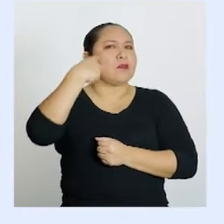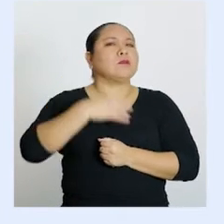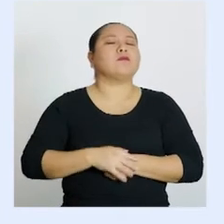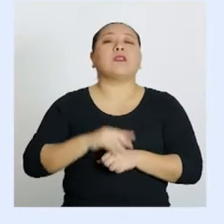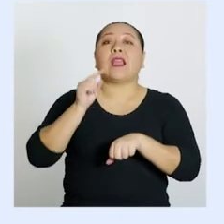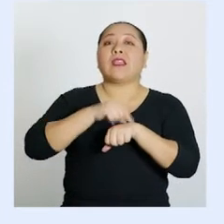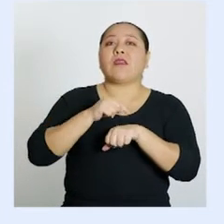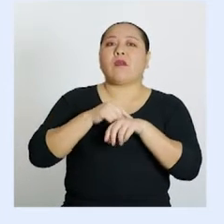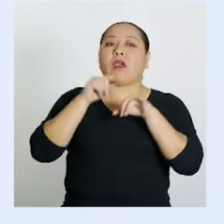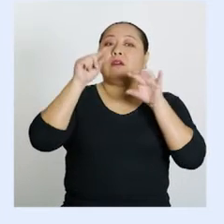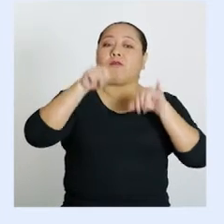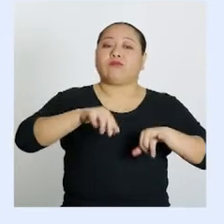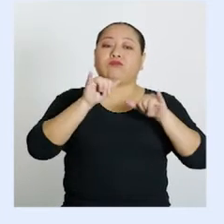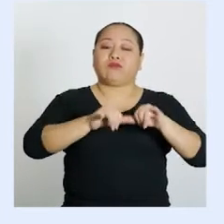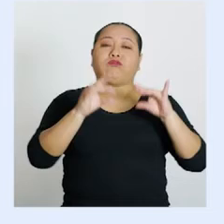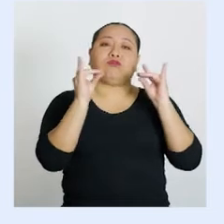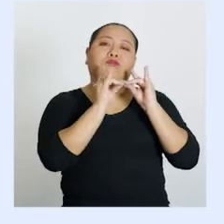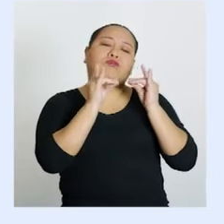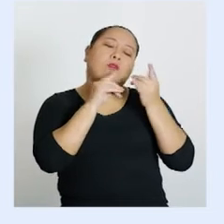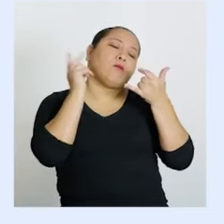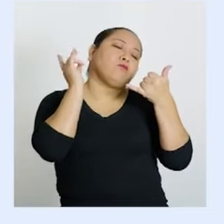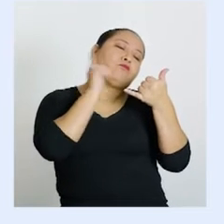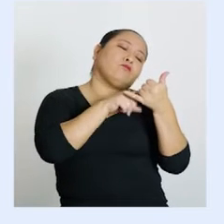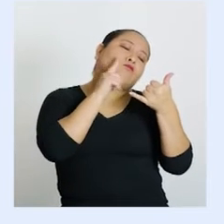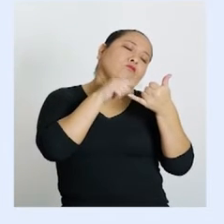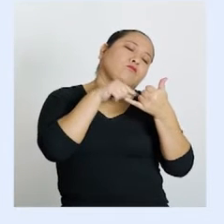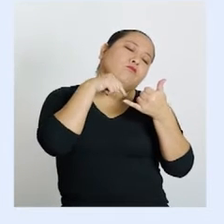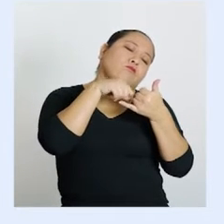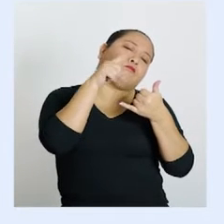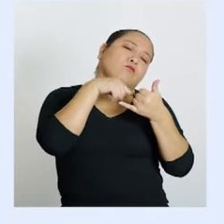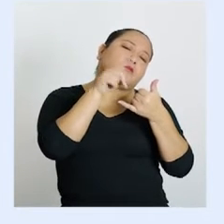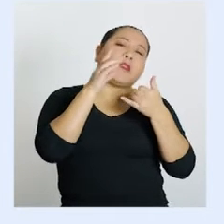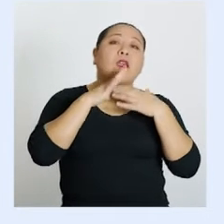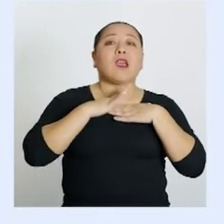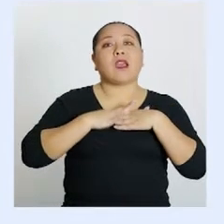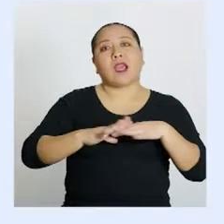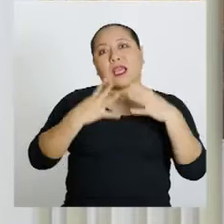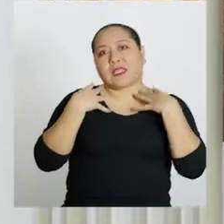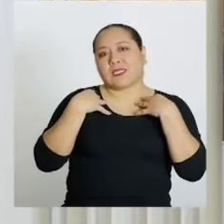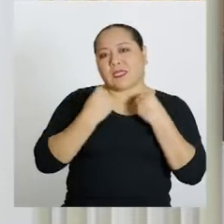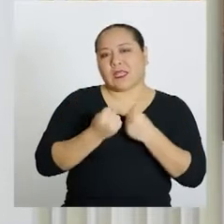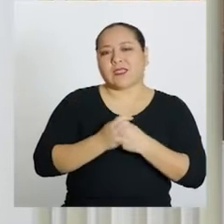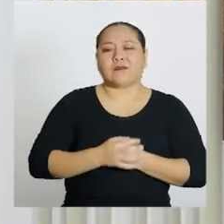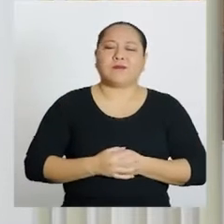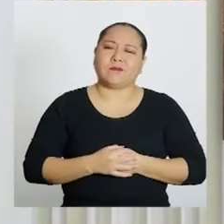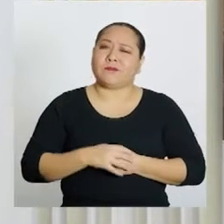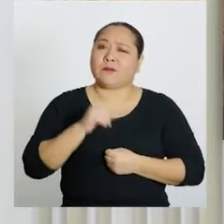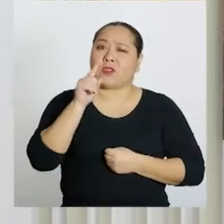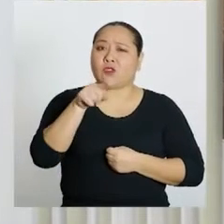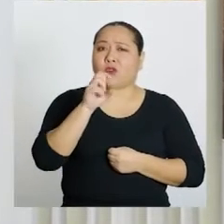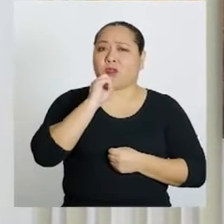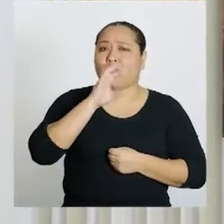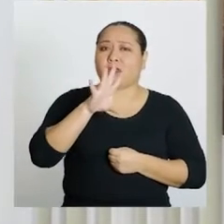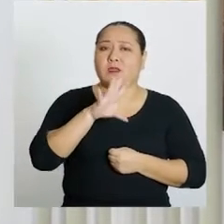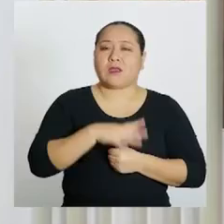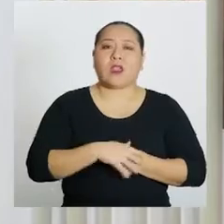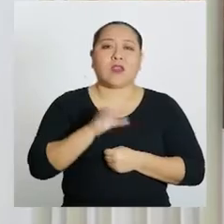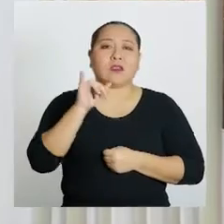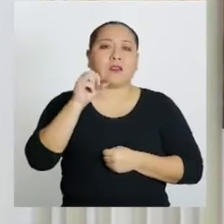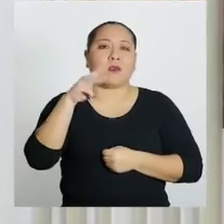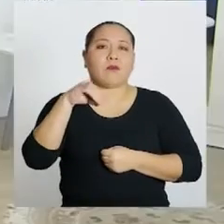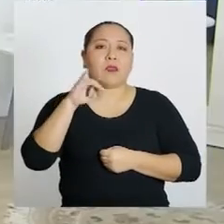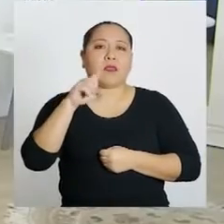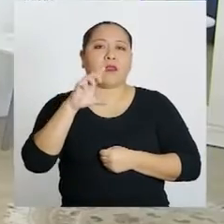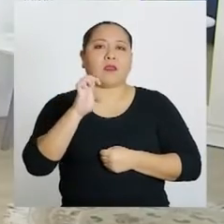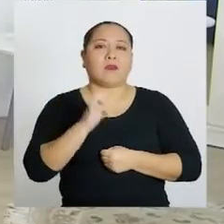cuando pase tiempo echada en mi cama mirando mi celular, lo haré de una manera muy saludable. Si tú lo dices,